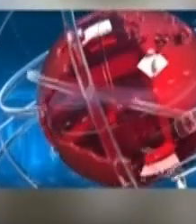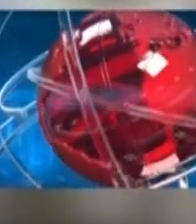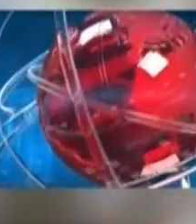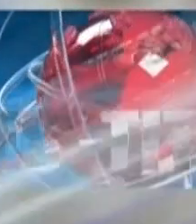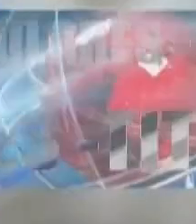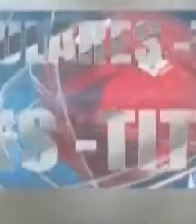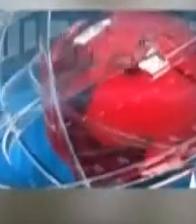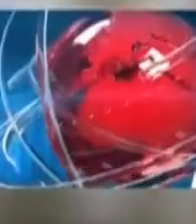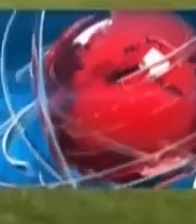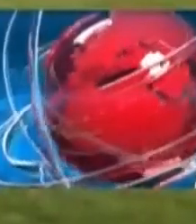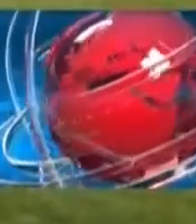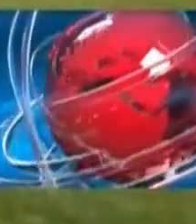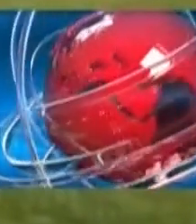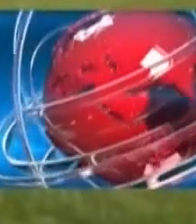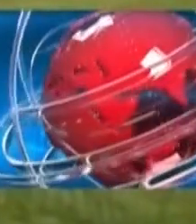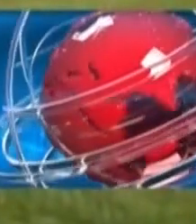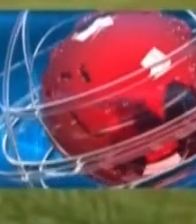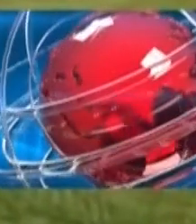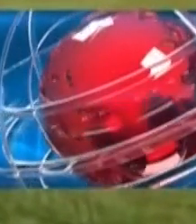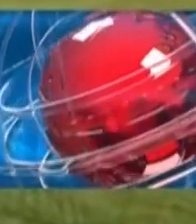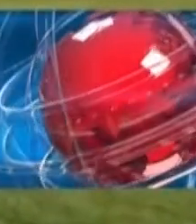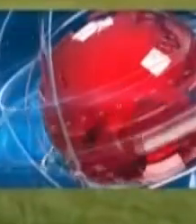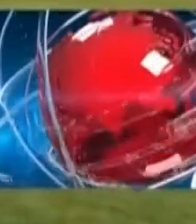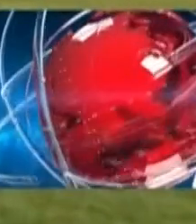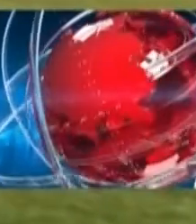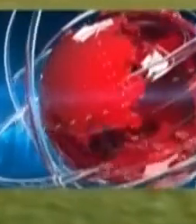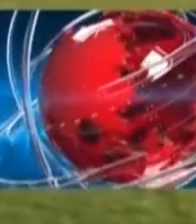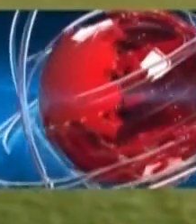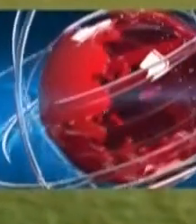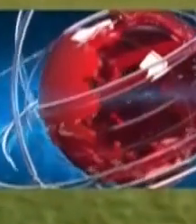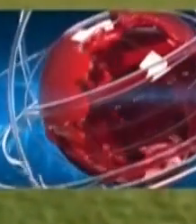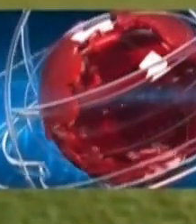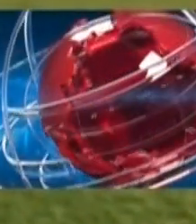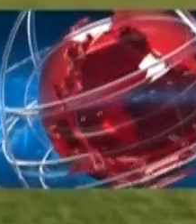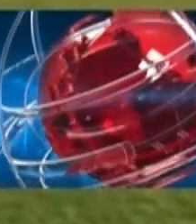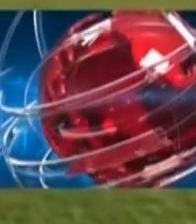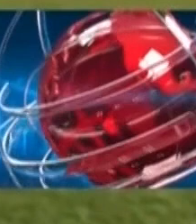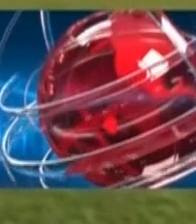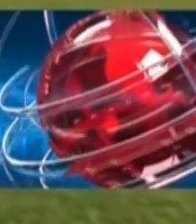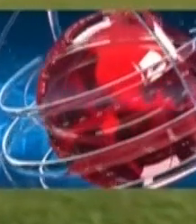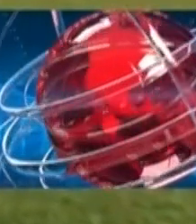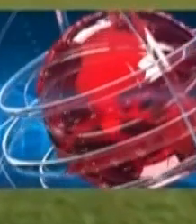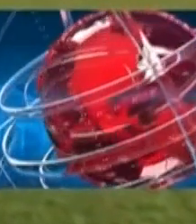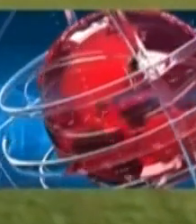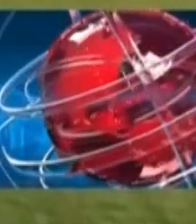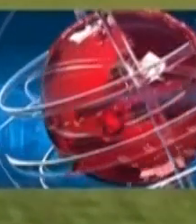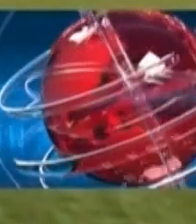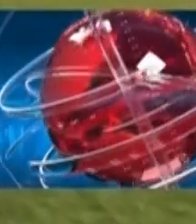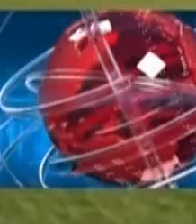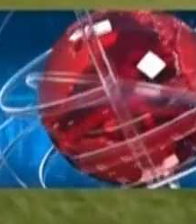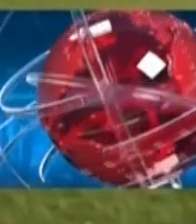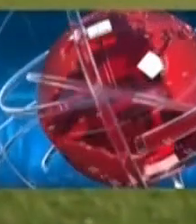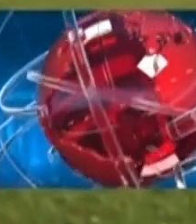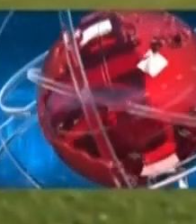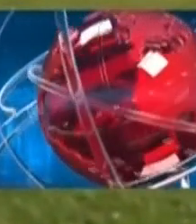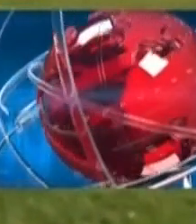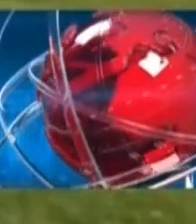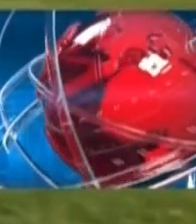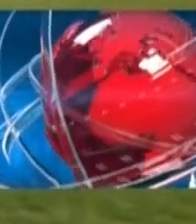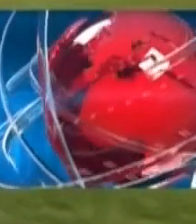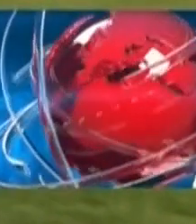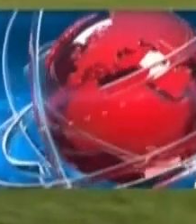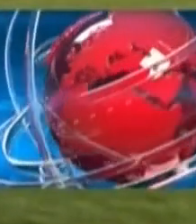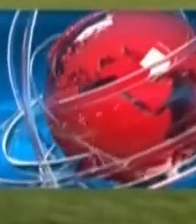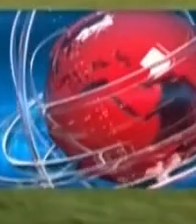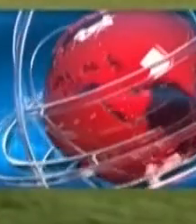2015. Y en deportes, Sherman Cárdenas sueña con ser titular cuando Junior enfrente este domingo al cuadro